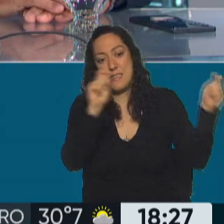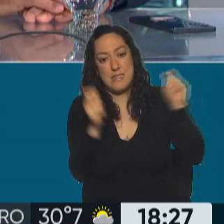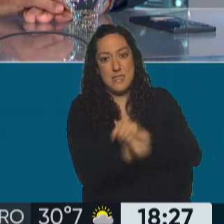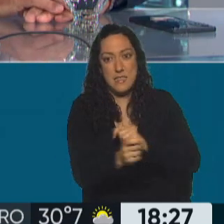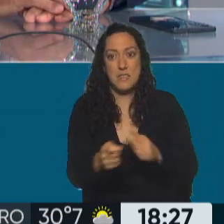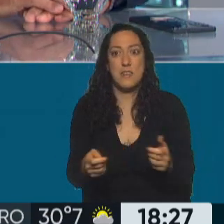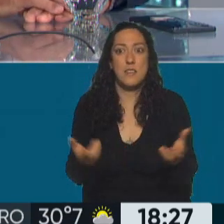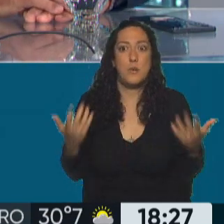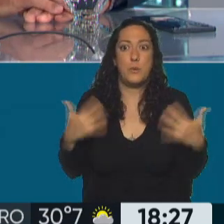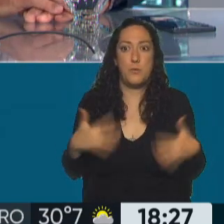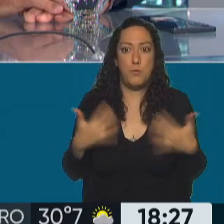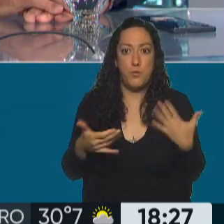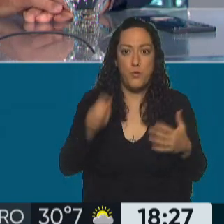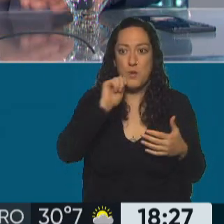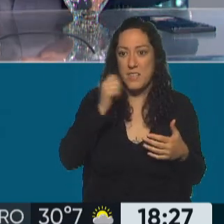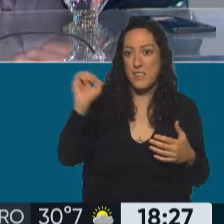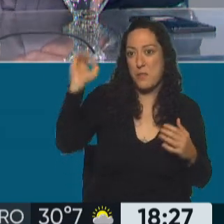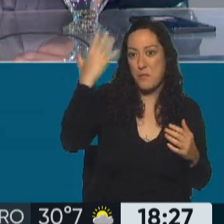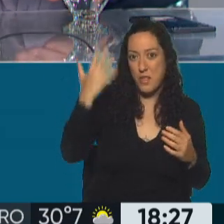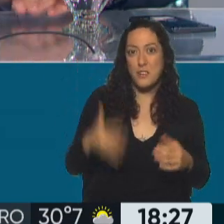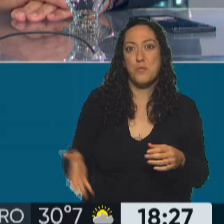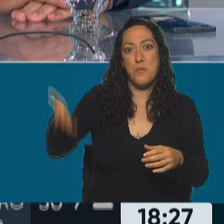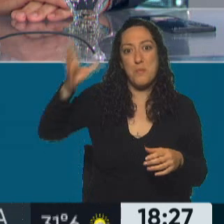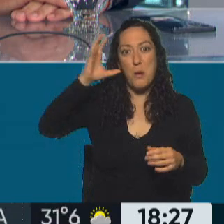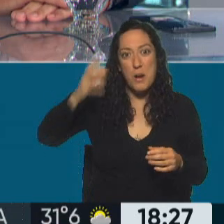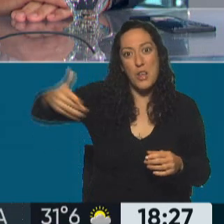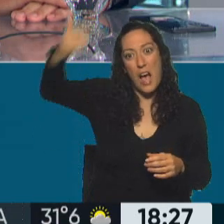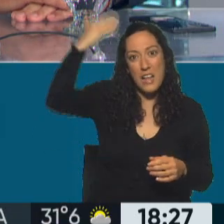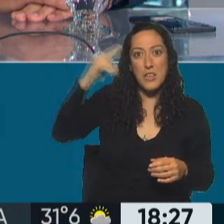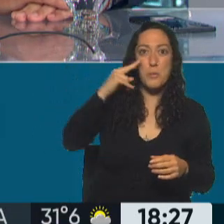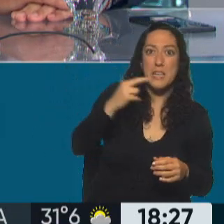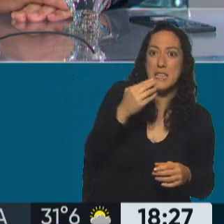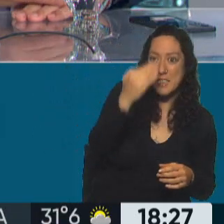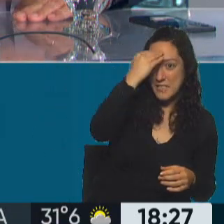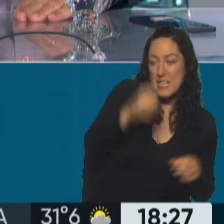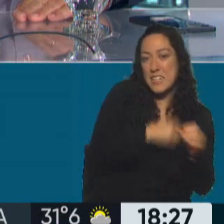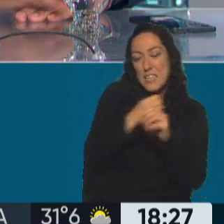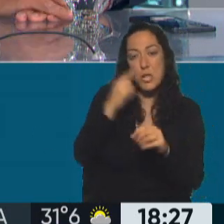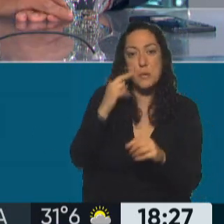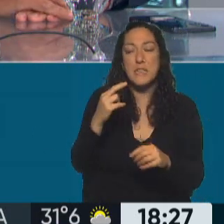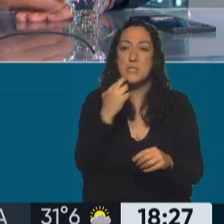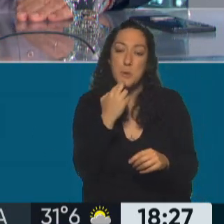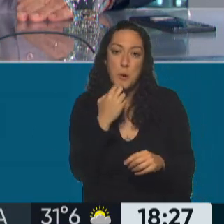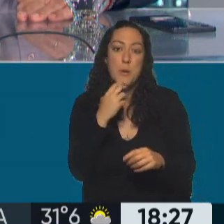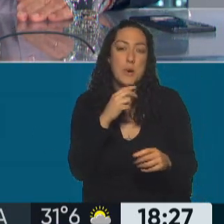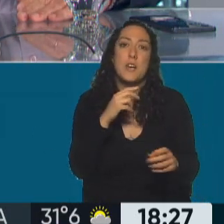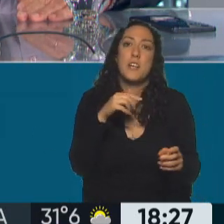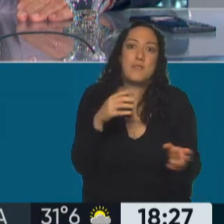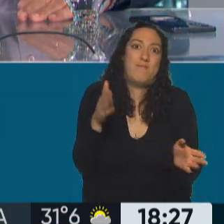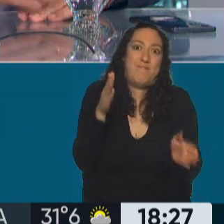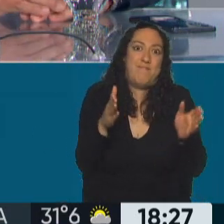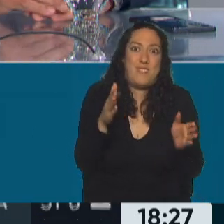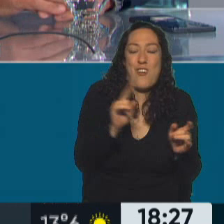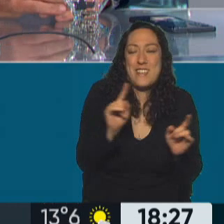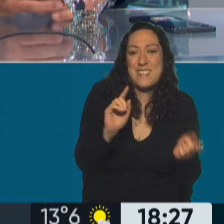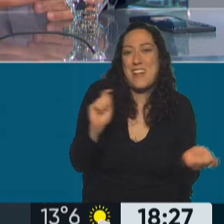quedando todo muy lindo y muy moderno. Recuerdo cuando veníamos en aquel momento que no era así, así que agradecer este espacio para poder decir esto,